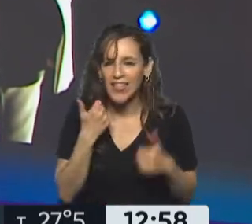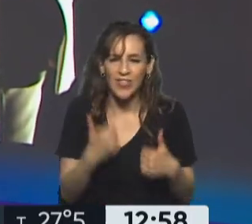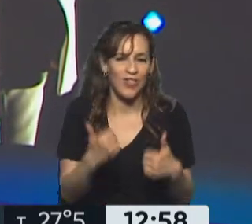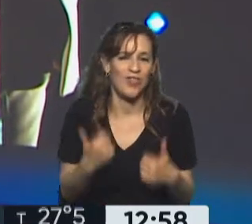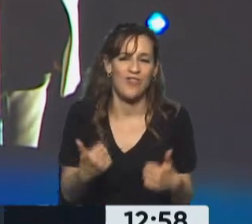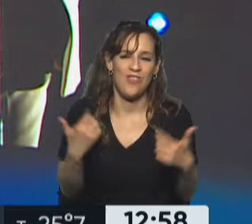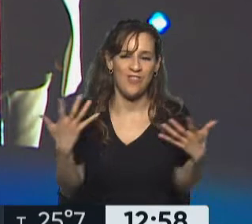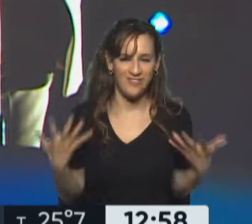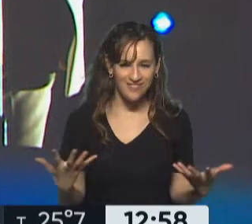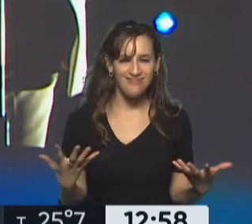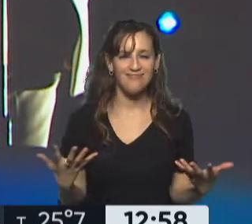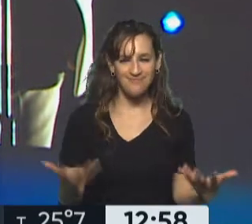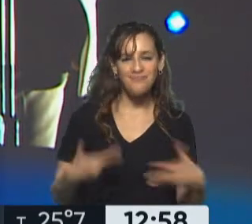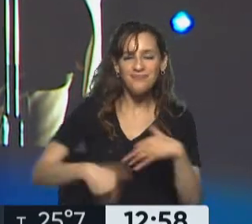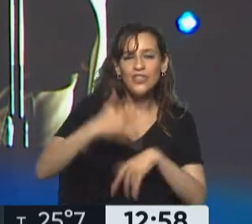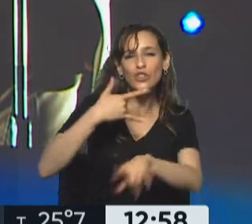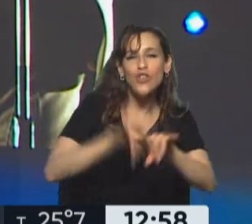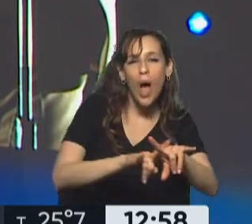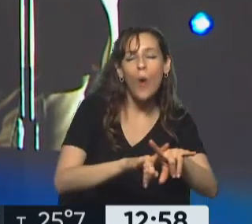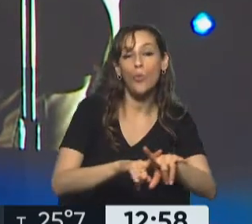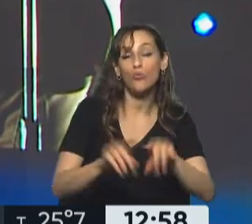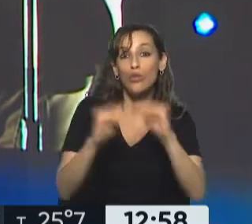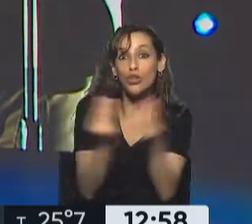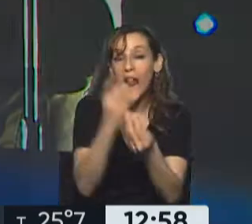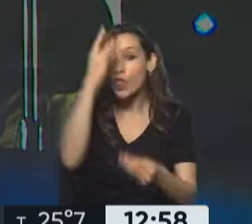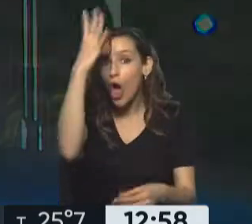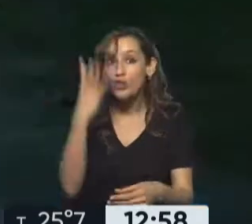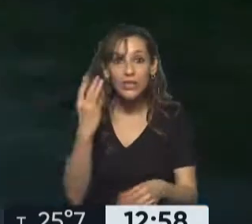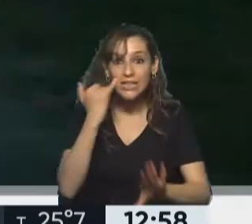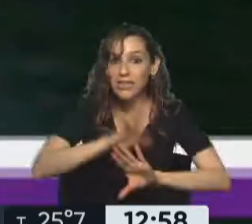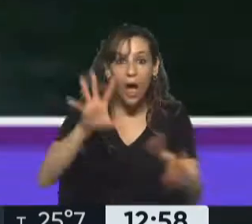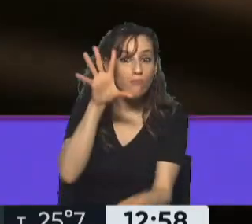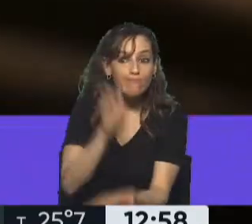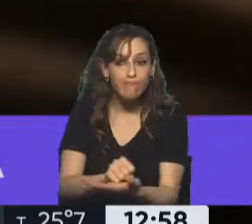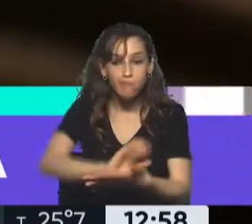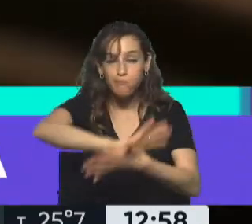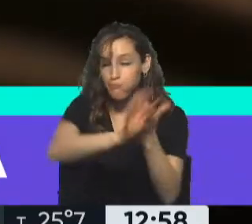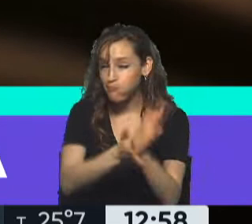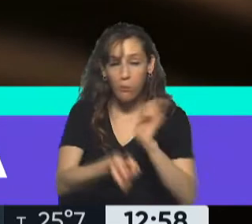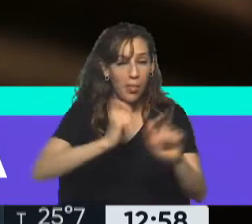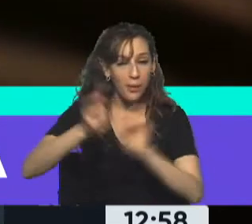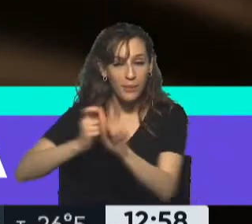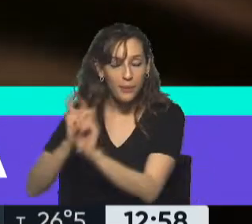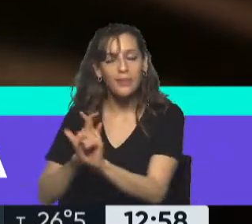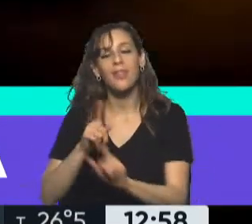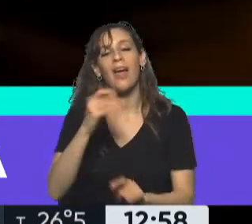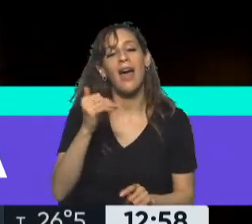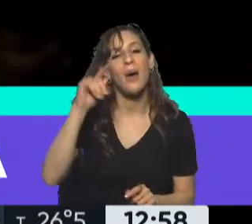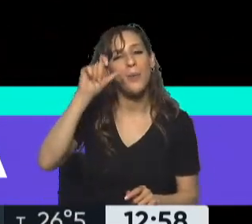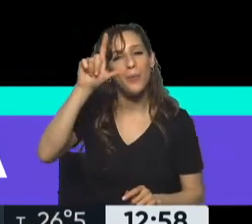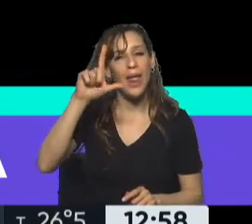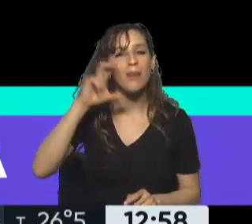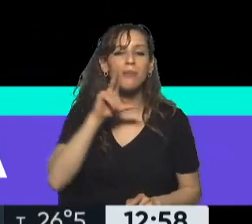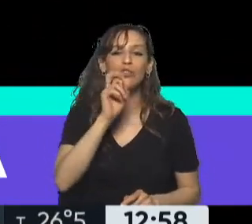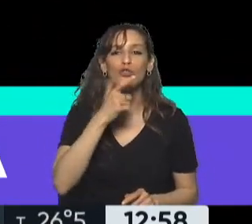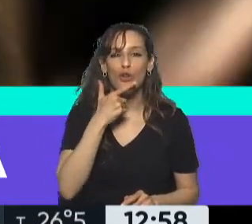lindo que va a ser esta seguidilla de conciertos. No es uno, son 12, agotados totalmente. Empieza Abel Pintos a